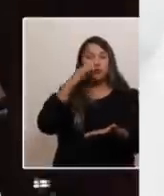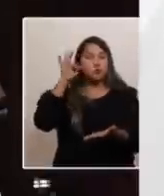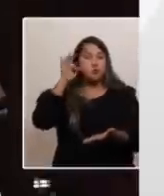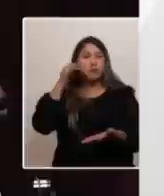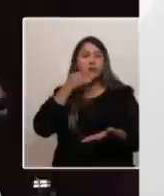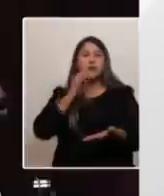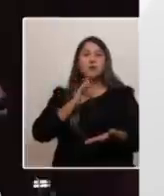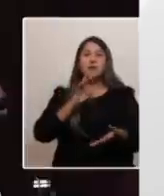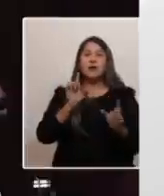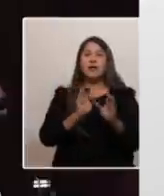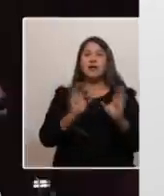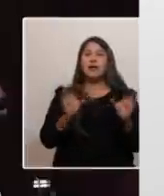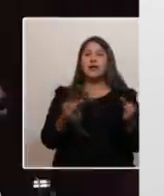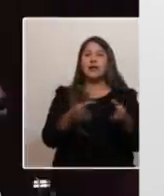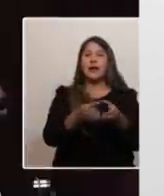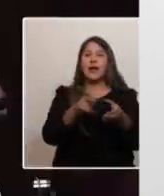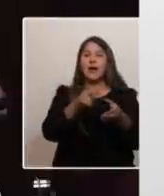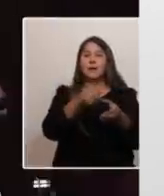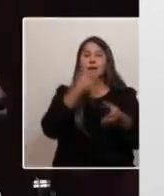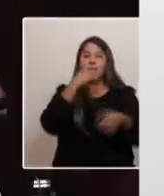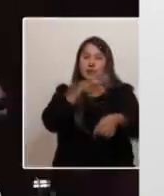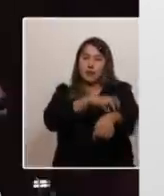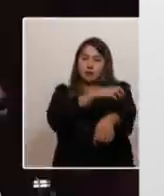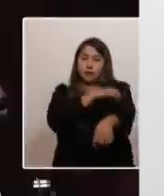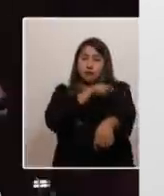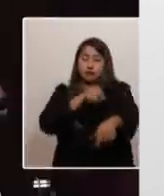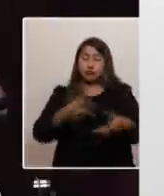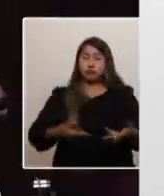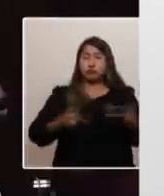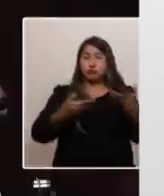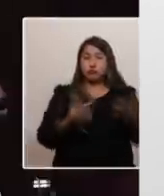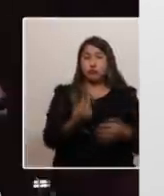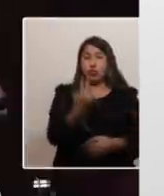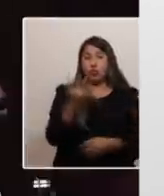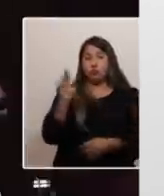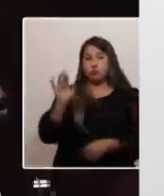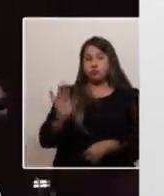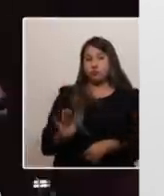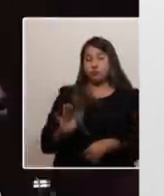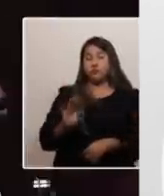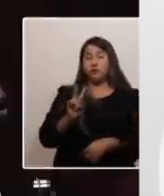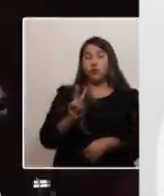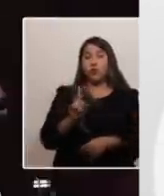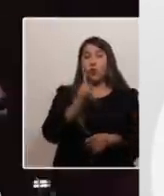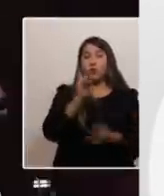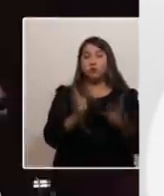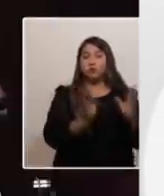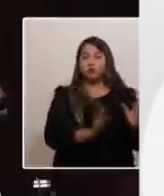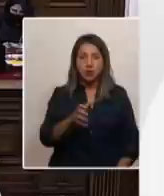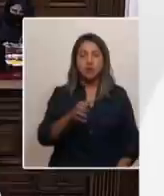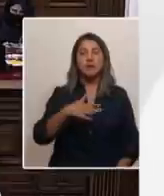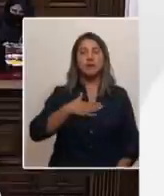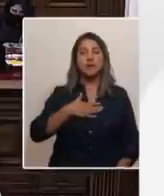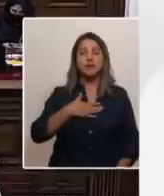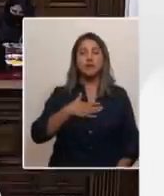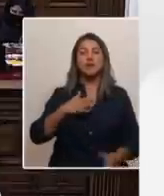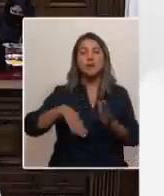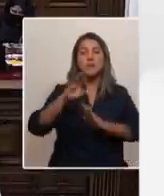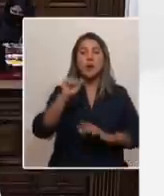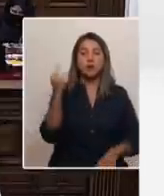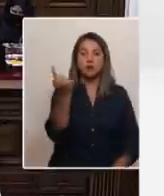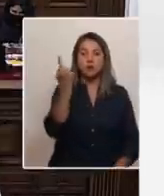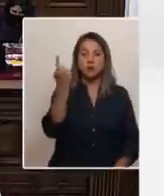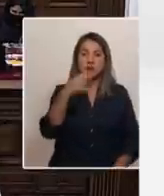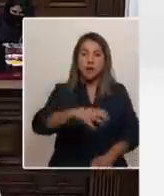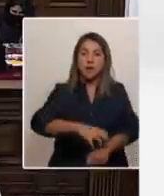mi región más de 100 dirigentes de la pesca y de otros sectores han manifestado reparo por muchas normas que se están aprobando. Yo voy a esperar, ¿no es cierto?,